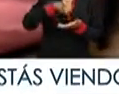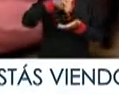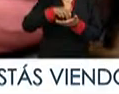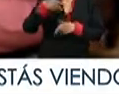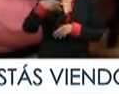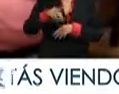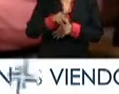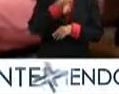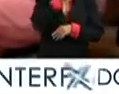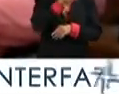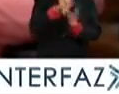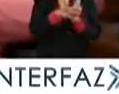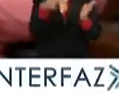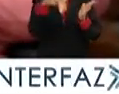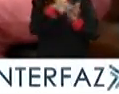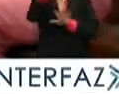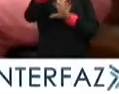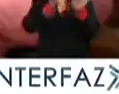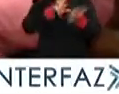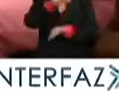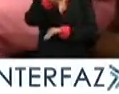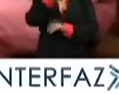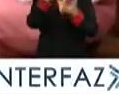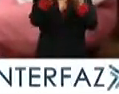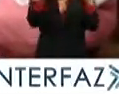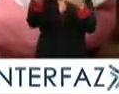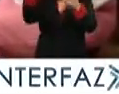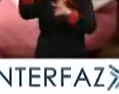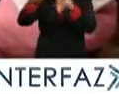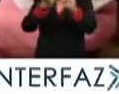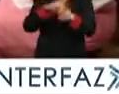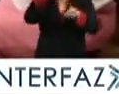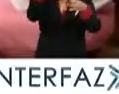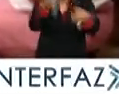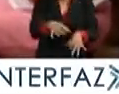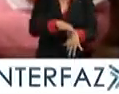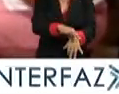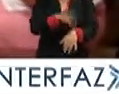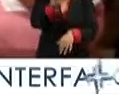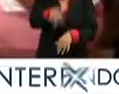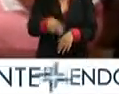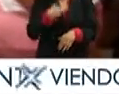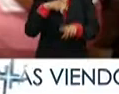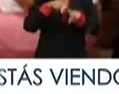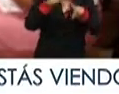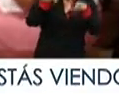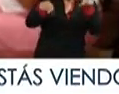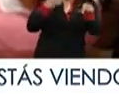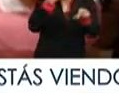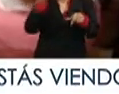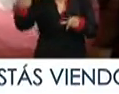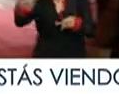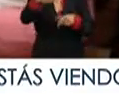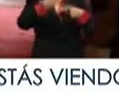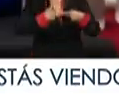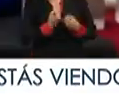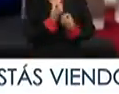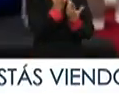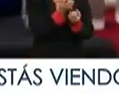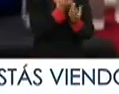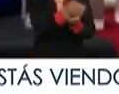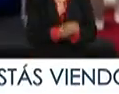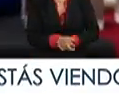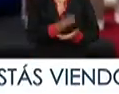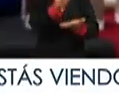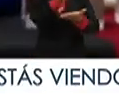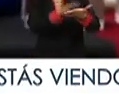Sin embargo, para el libro se escogieron 17 historias que asegura son verdaderas y varían de acuerdo a lo que quiso manifestar cada creador.